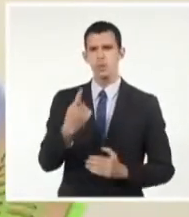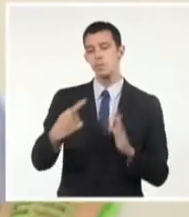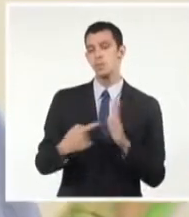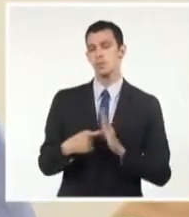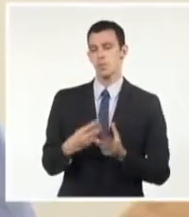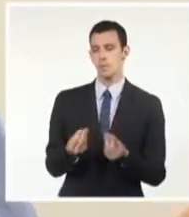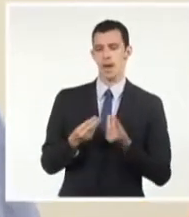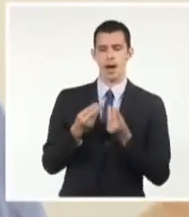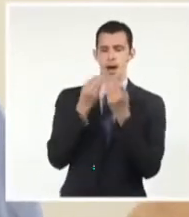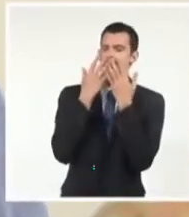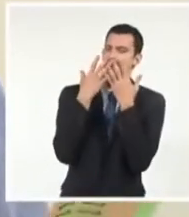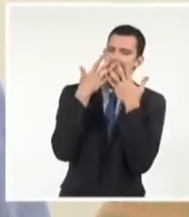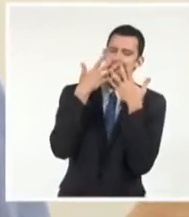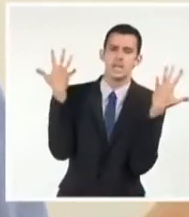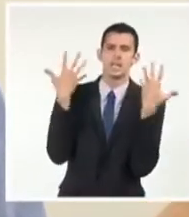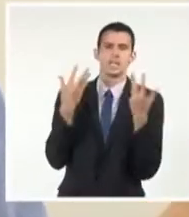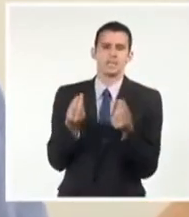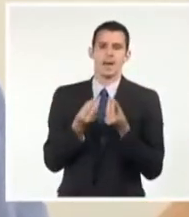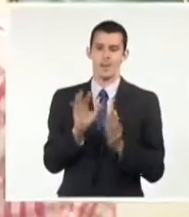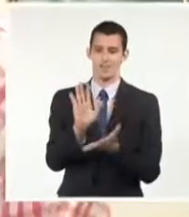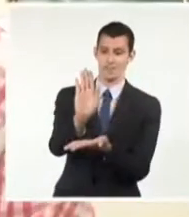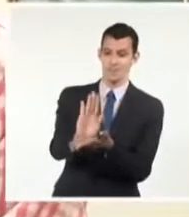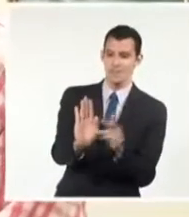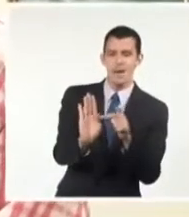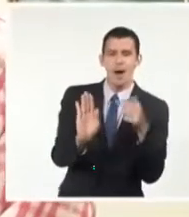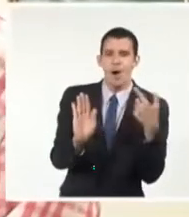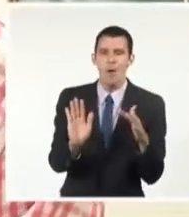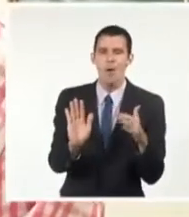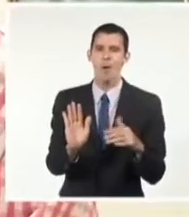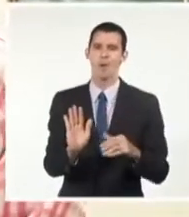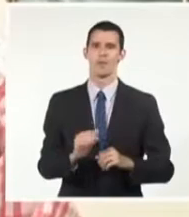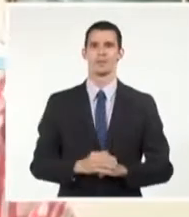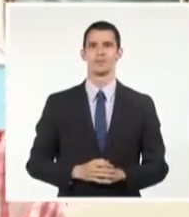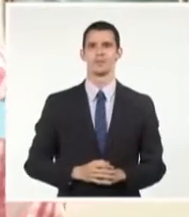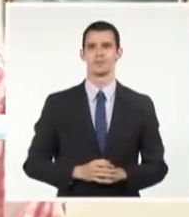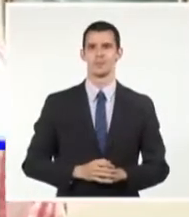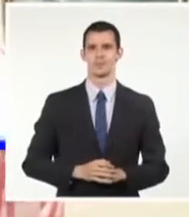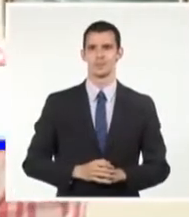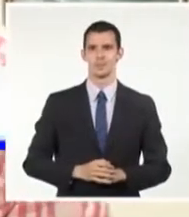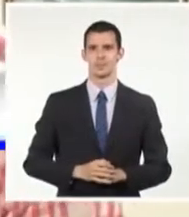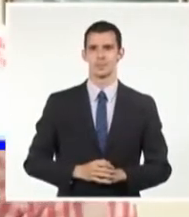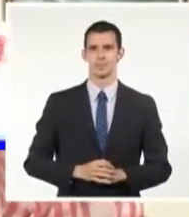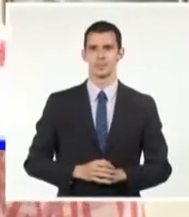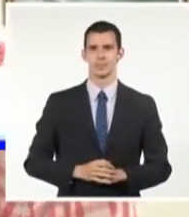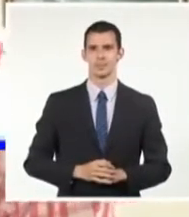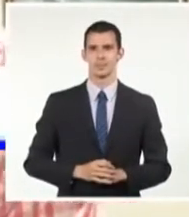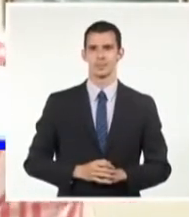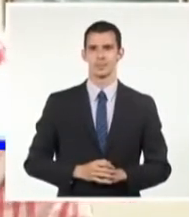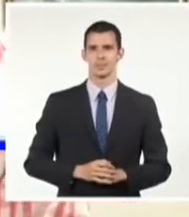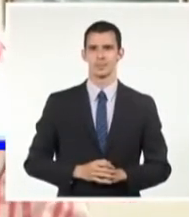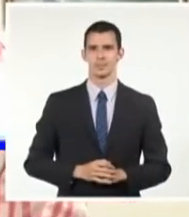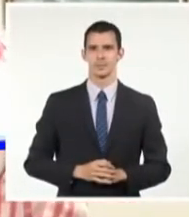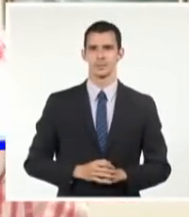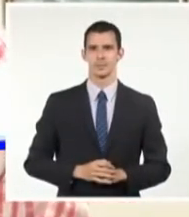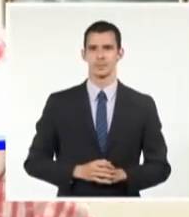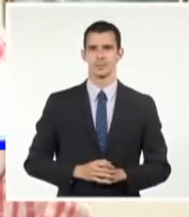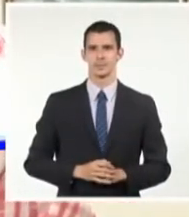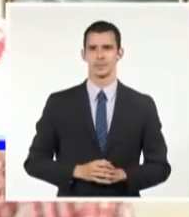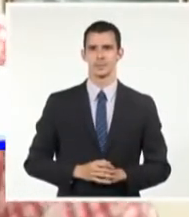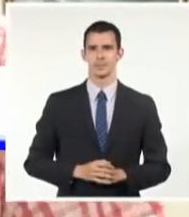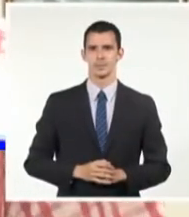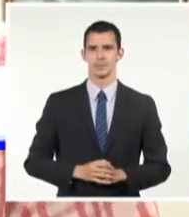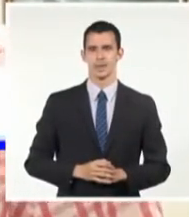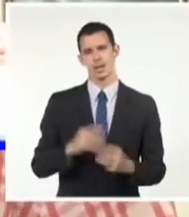feliz que me hayan dado el micrófono de la radio. El reconocimiento institucional siempre es importante, ¿no? Que las personas